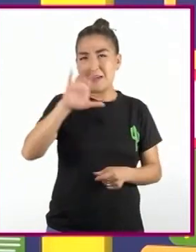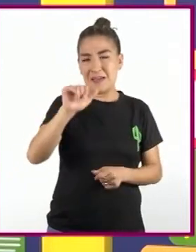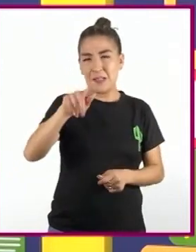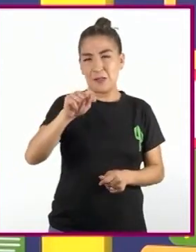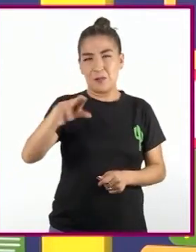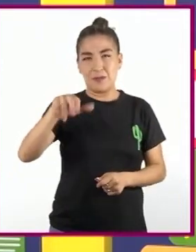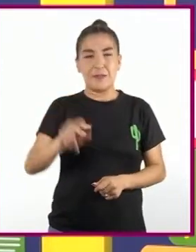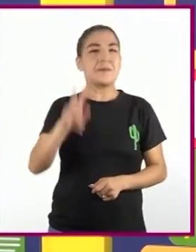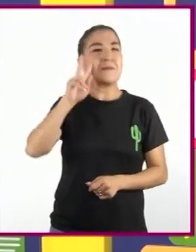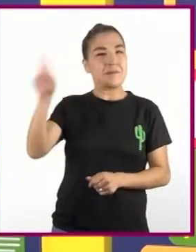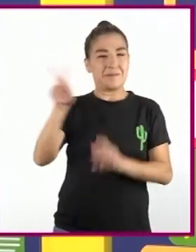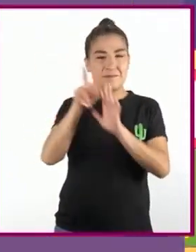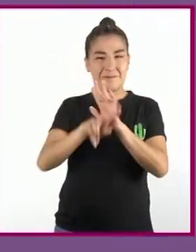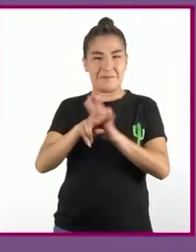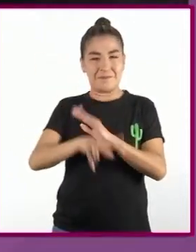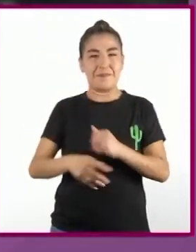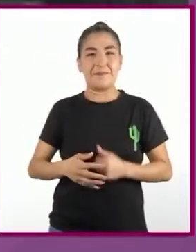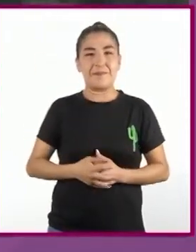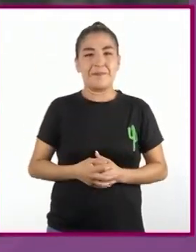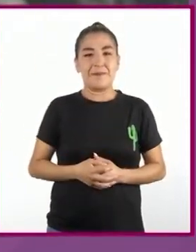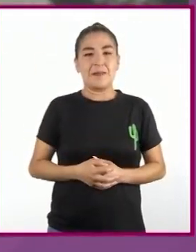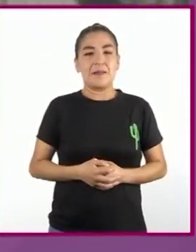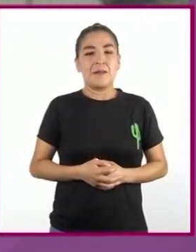y veamos el siguiente video.